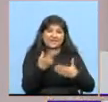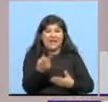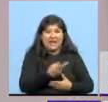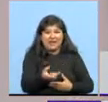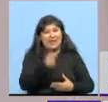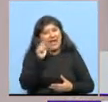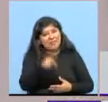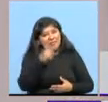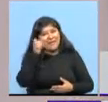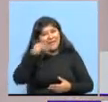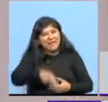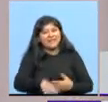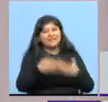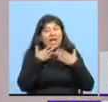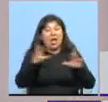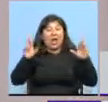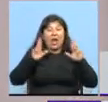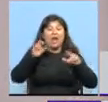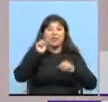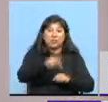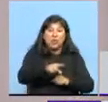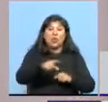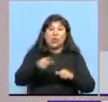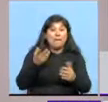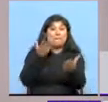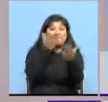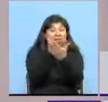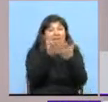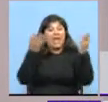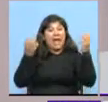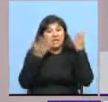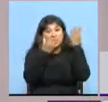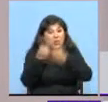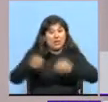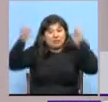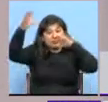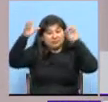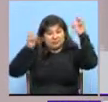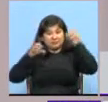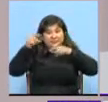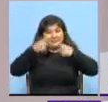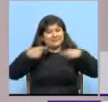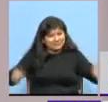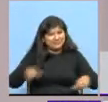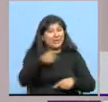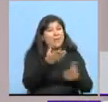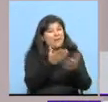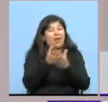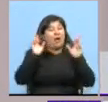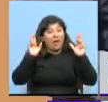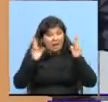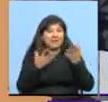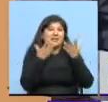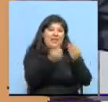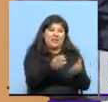también, Ian, y que se cumpla ese deseo tuyo de que pongan la luminaria ahí en el polideportivo.